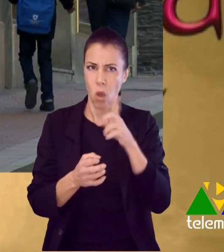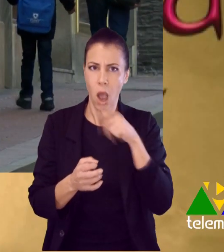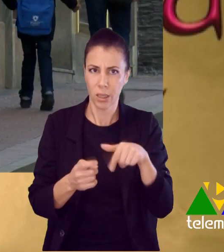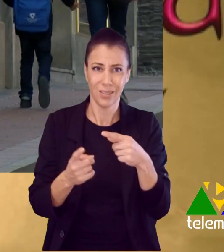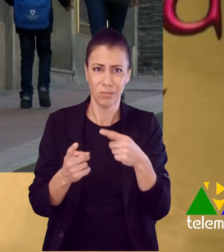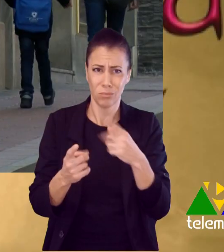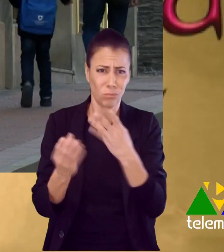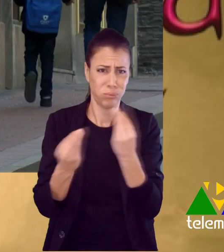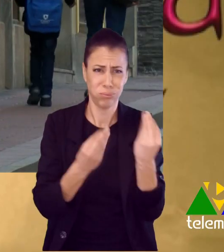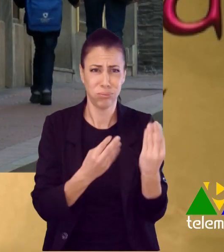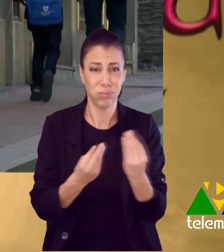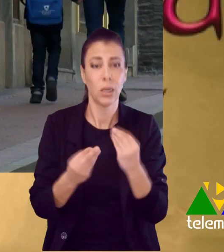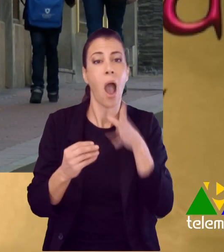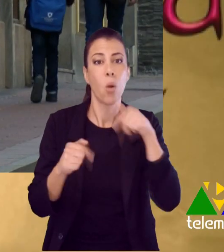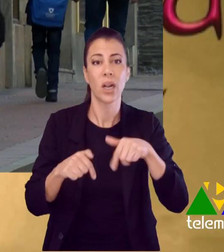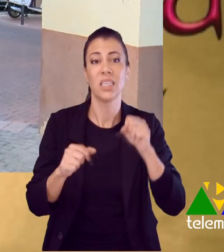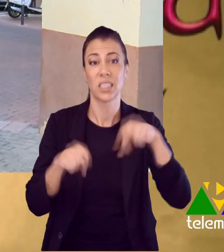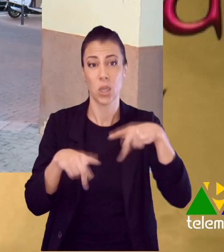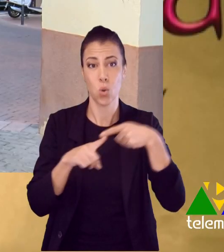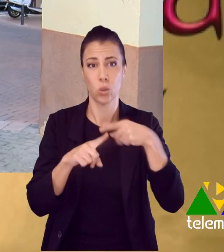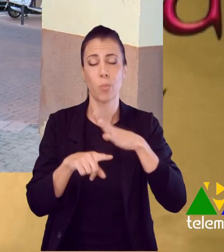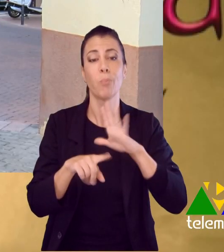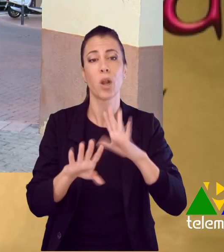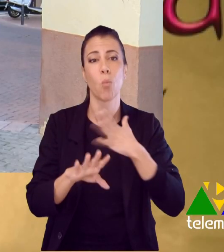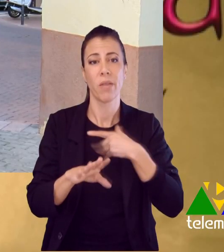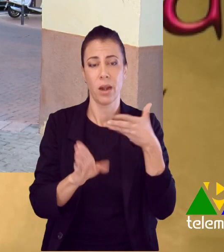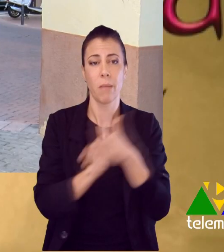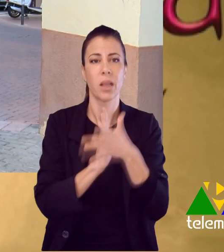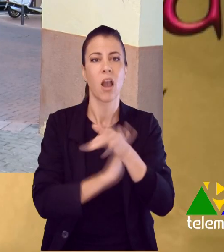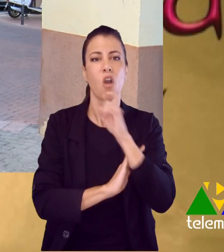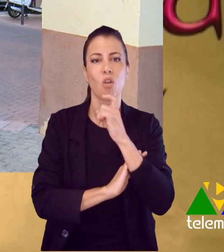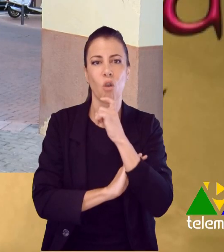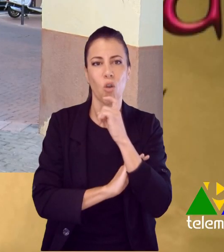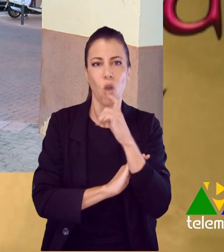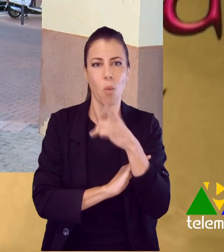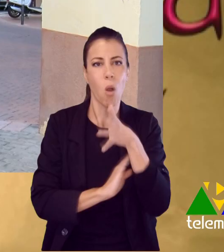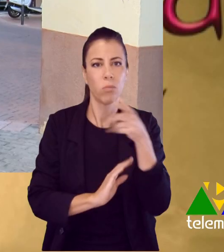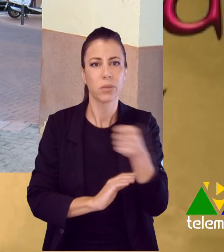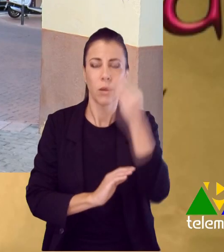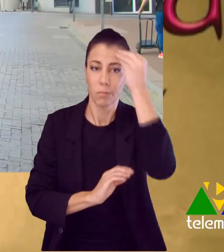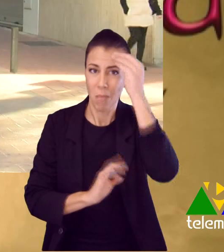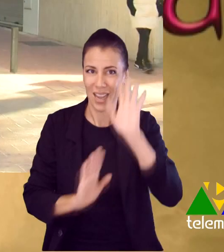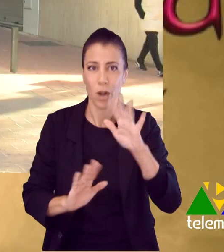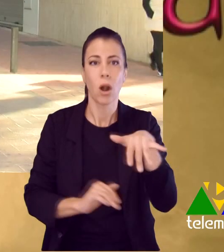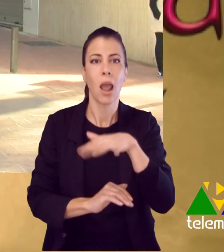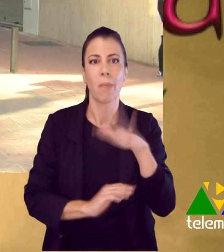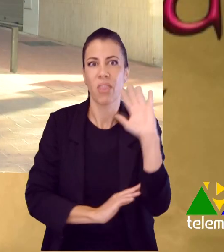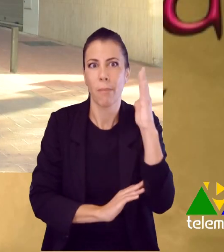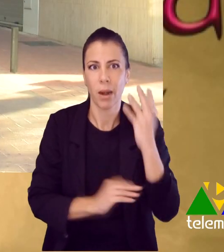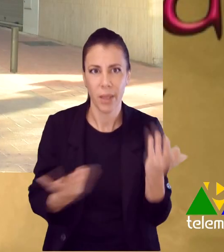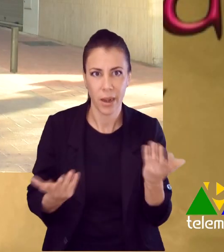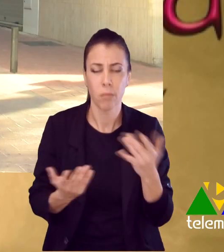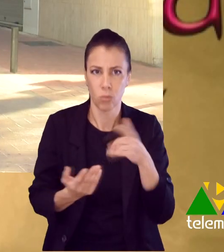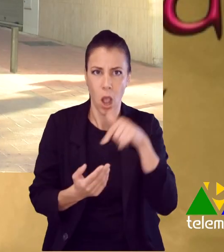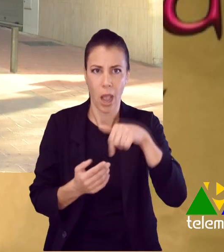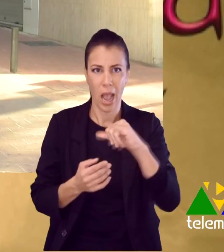Hoy están sin uso, pero nos podemos explicar cómo se regaba la zona de la Plaza Las Parveras y toda la zona que estaba